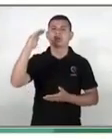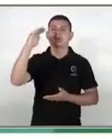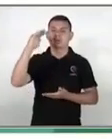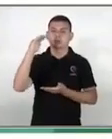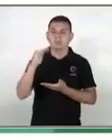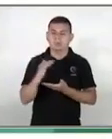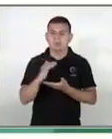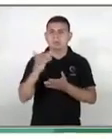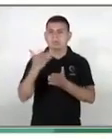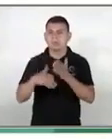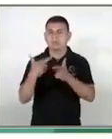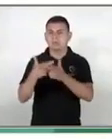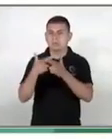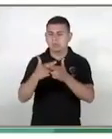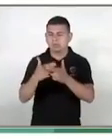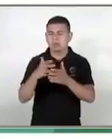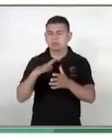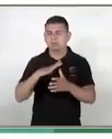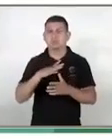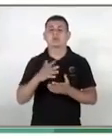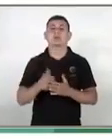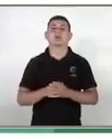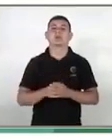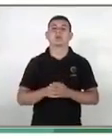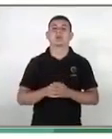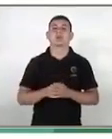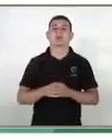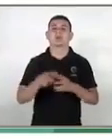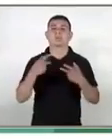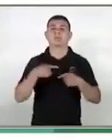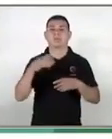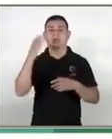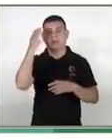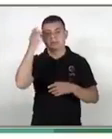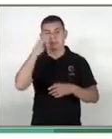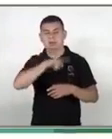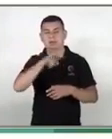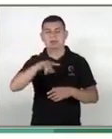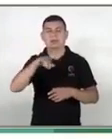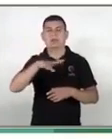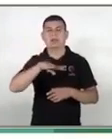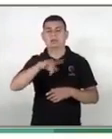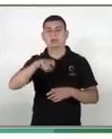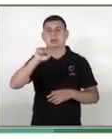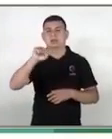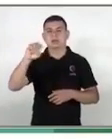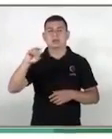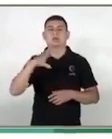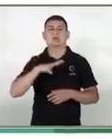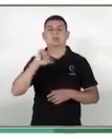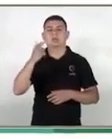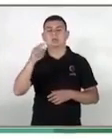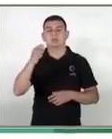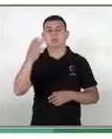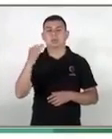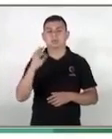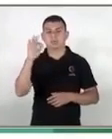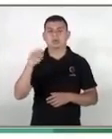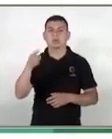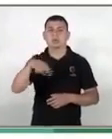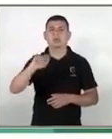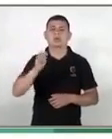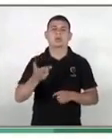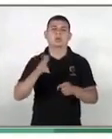siguiente manera. De las camas de los disponibles en los servicios de salud de Oaxaca, 27.9%, en el